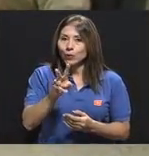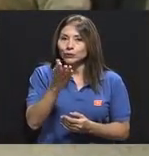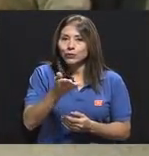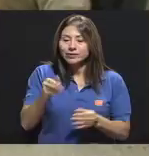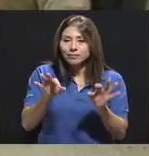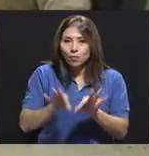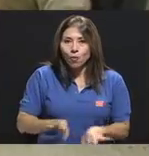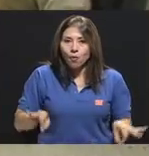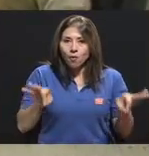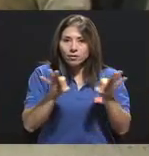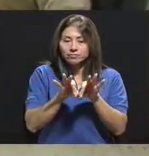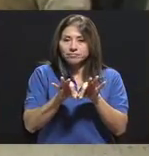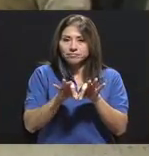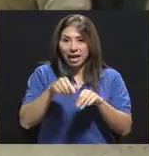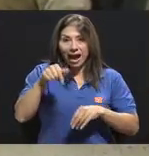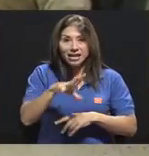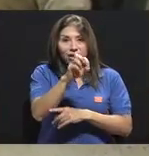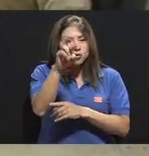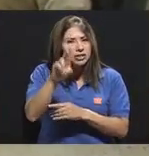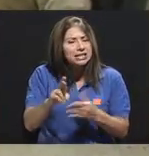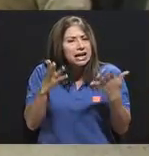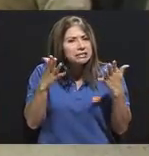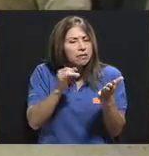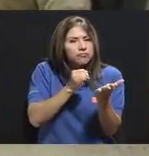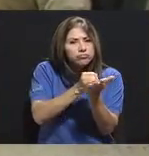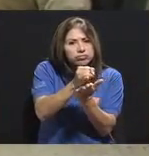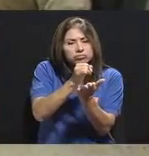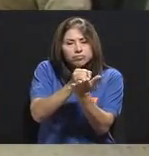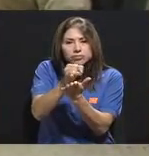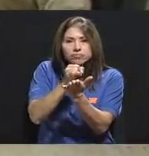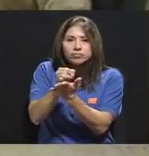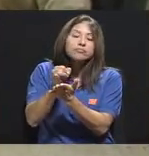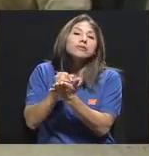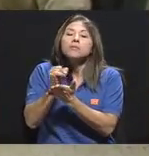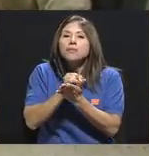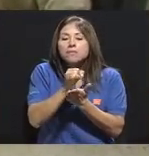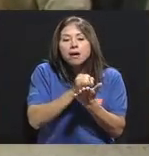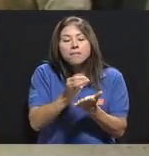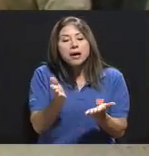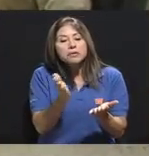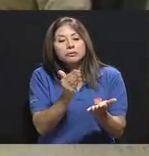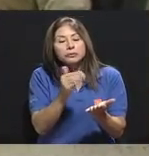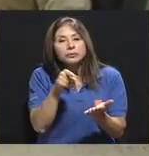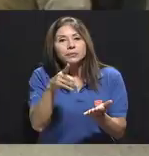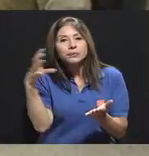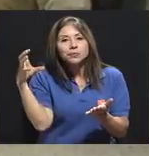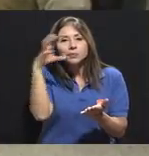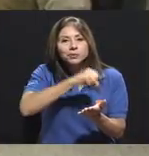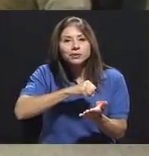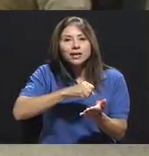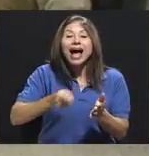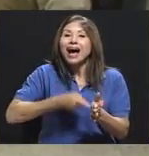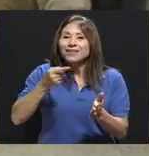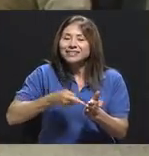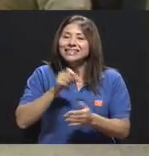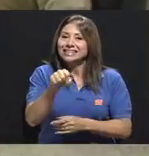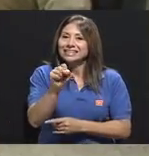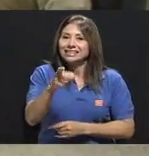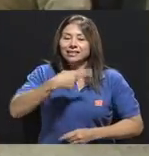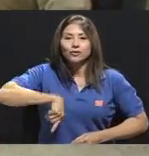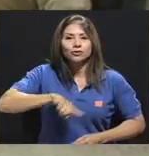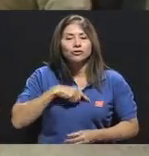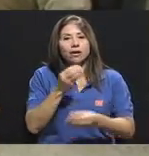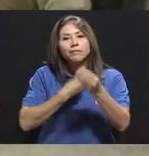eh hemos observado mediante Las investigaciones que también he podido tenido la posibilidad de realizar que a veces sí consumimos muchas